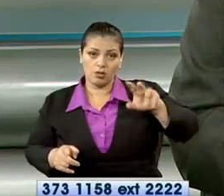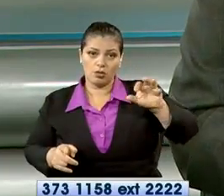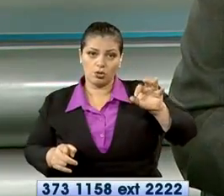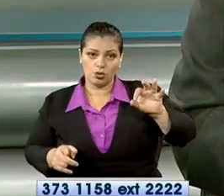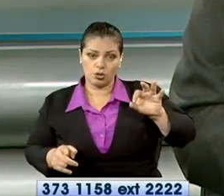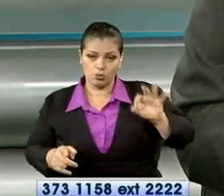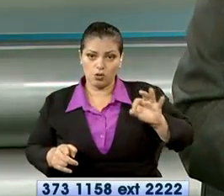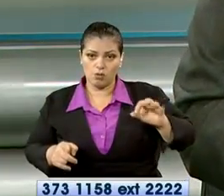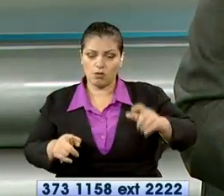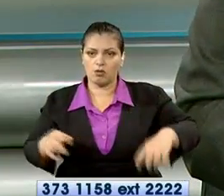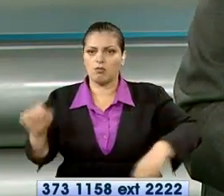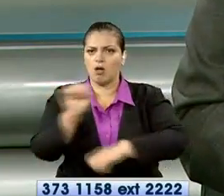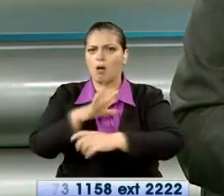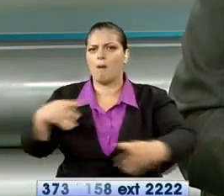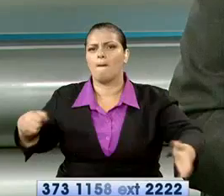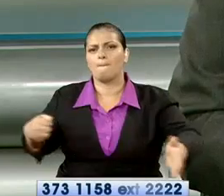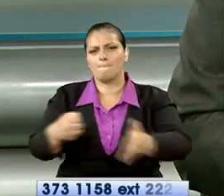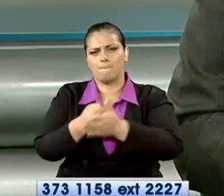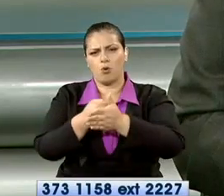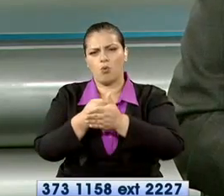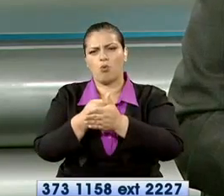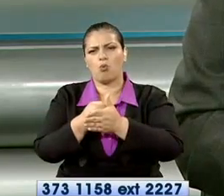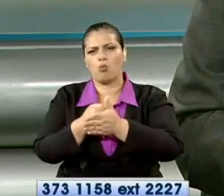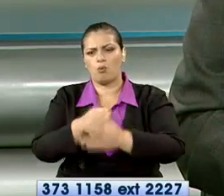daños materiales, aunque a bienes públicos.